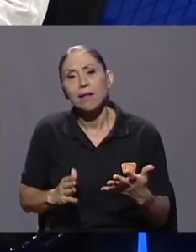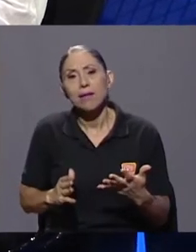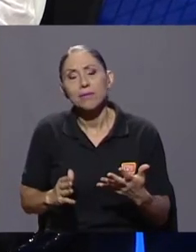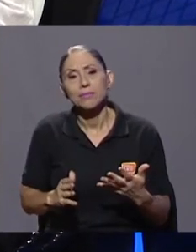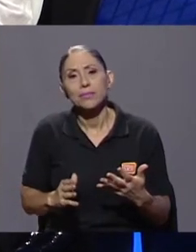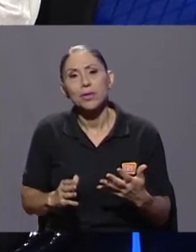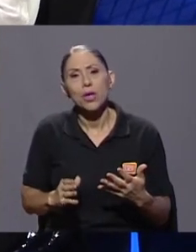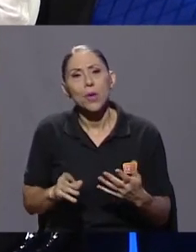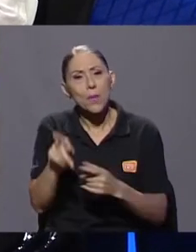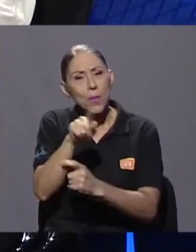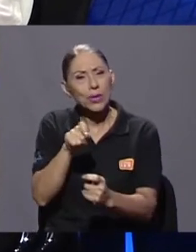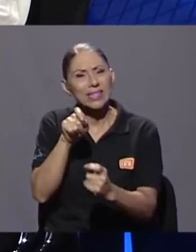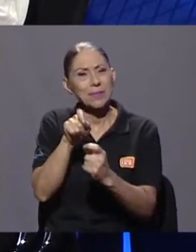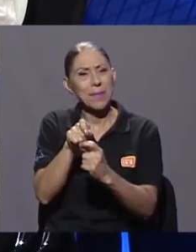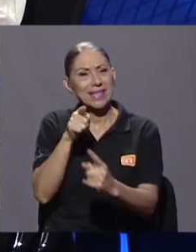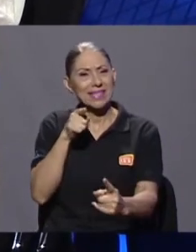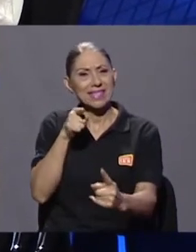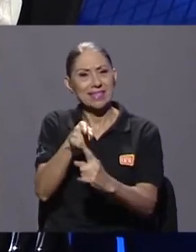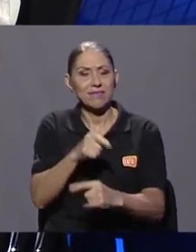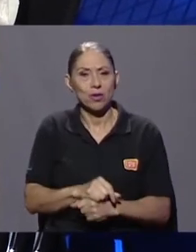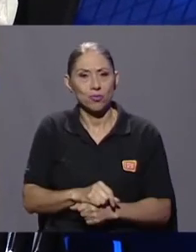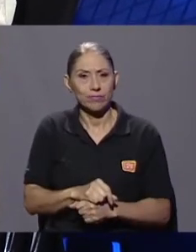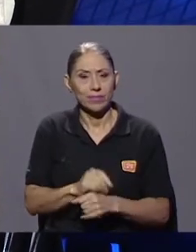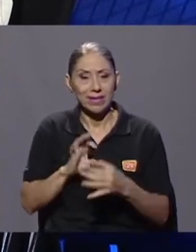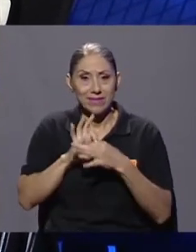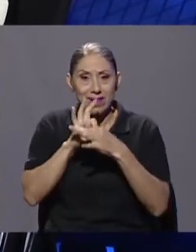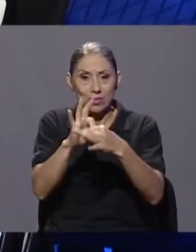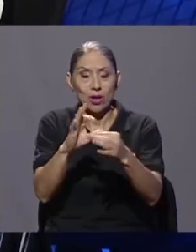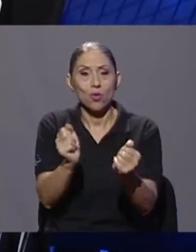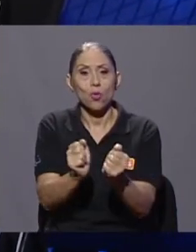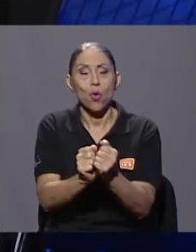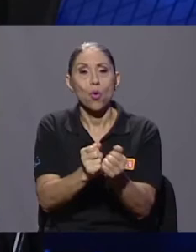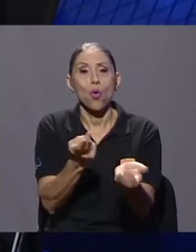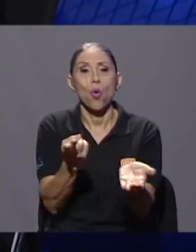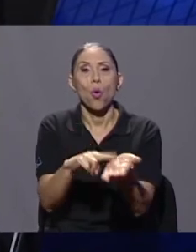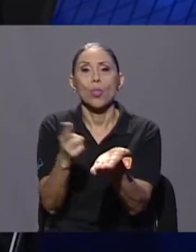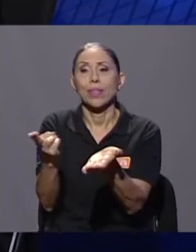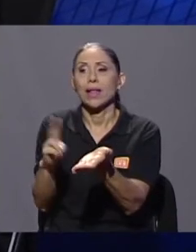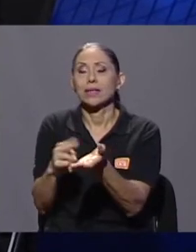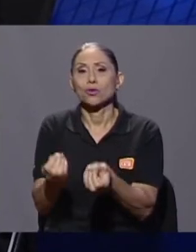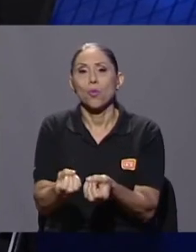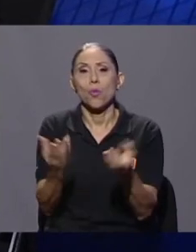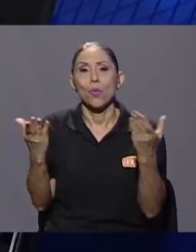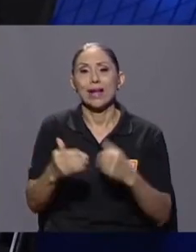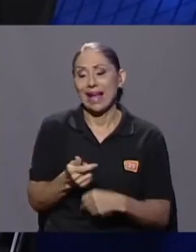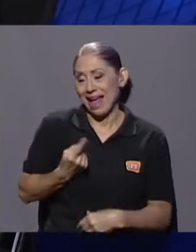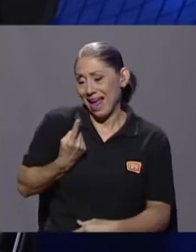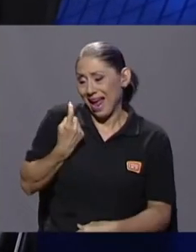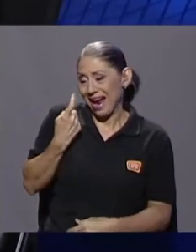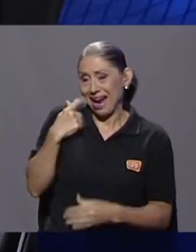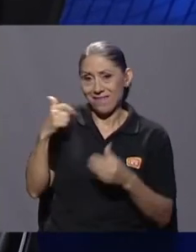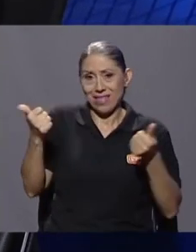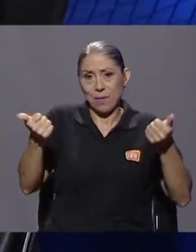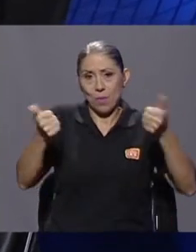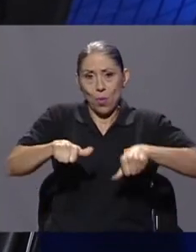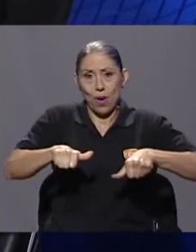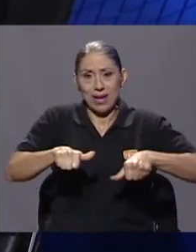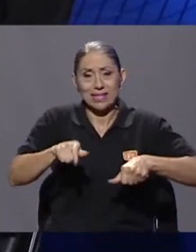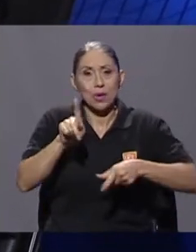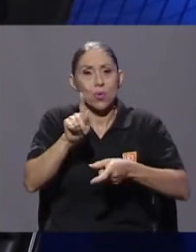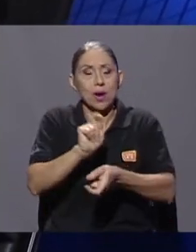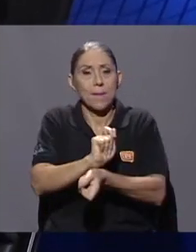específico y tiene que ver con la contratación pública. O sea, acaba de aprobarse una modificación